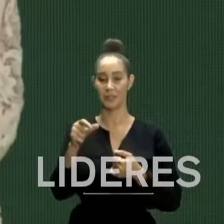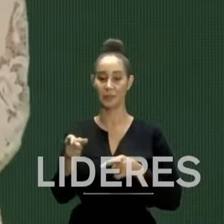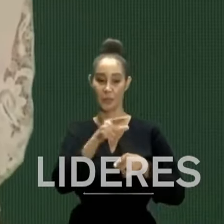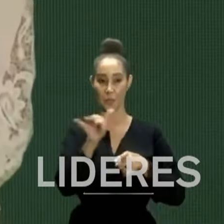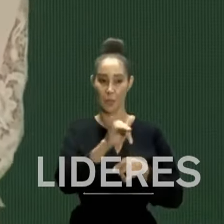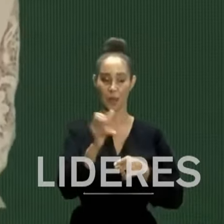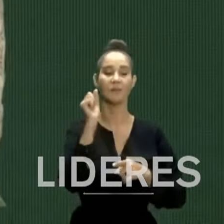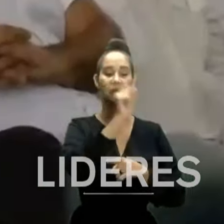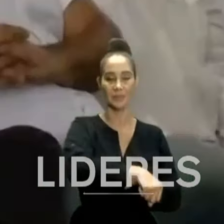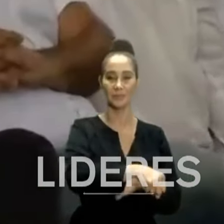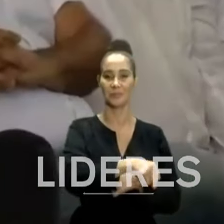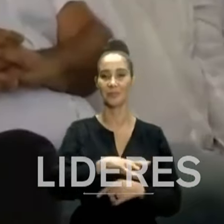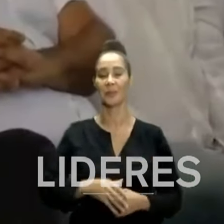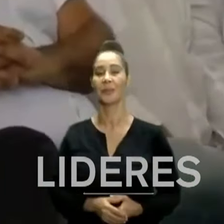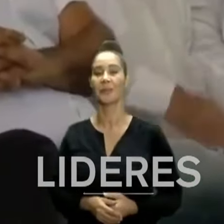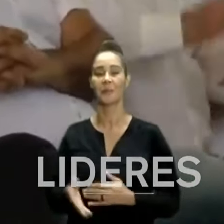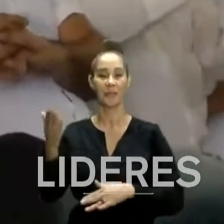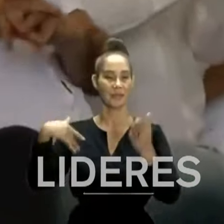momento.